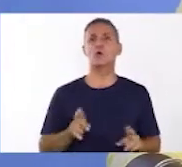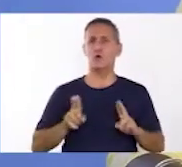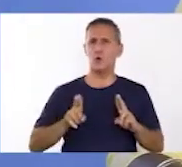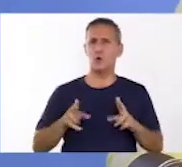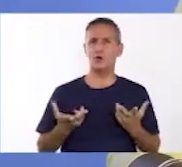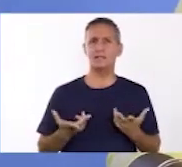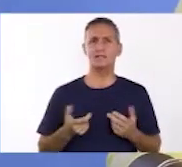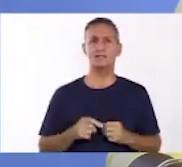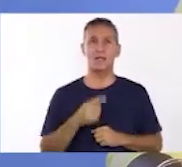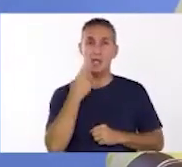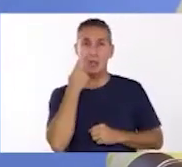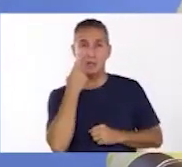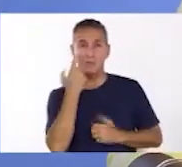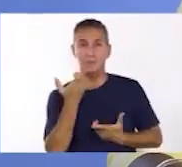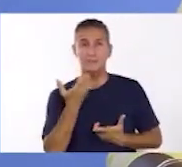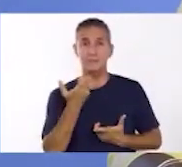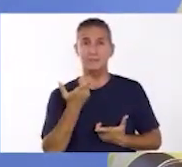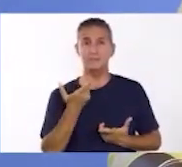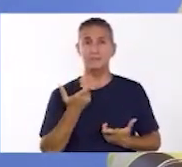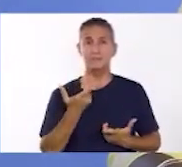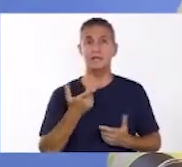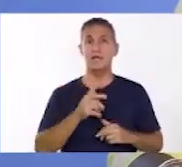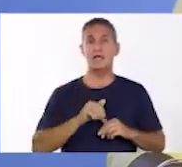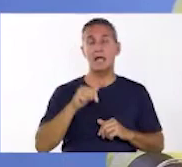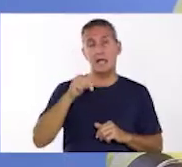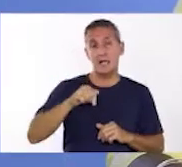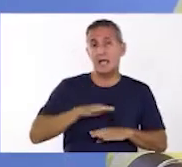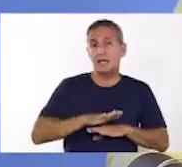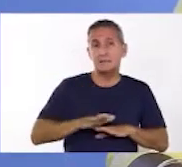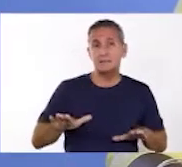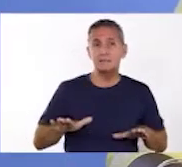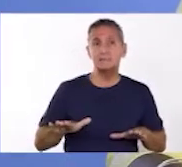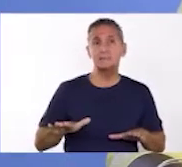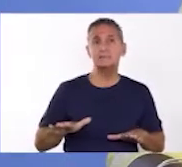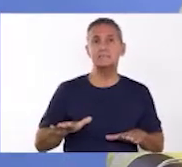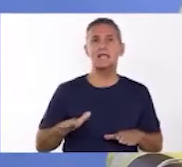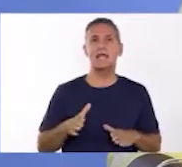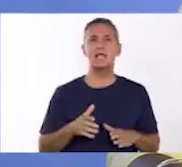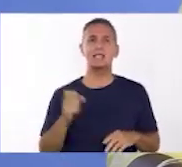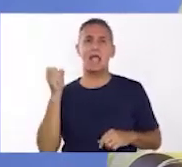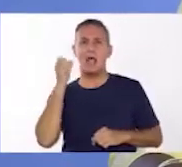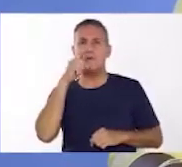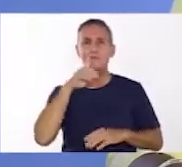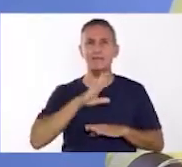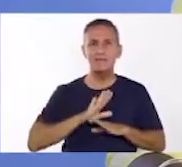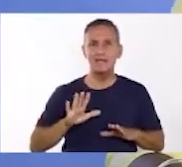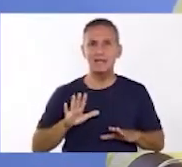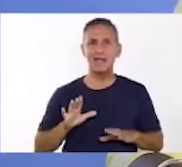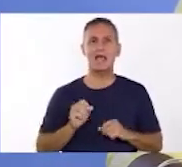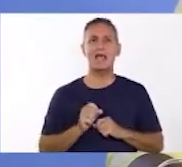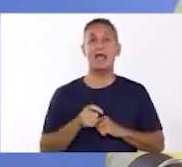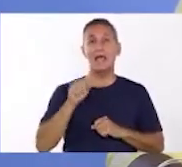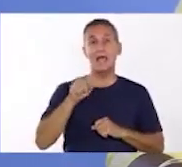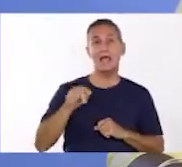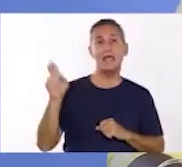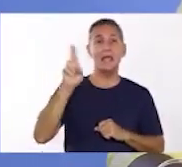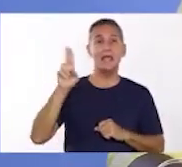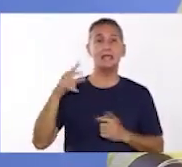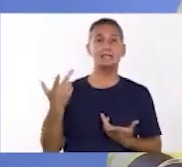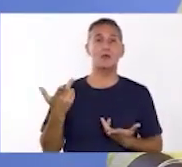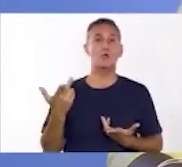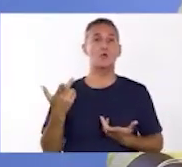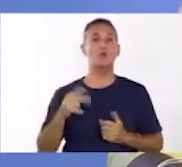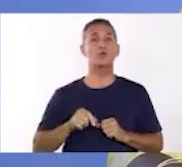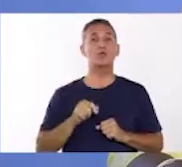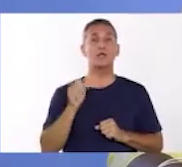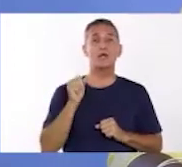orientado. Fíjense que ya estamos en la recta final. Estas unidades